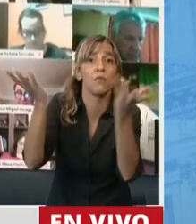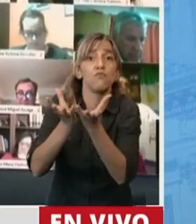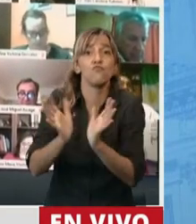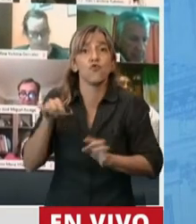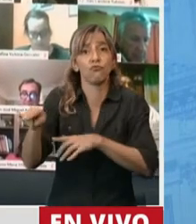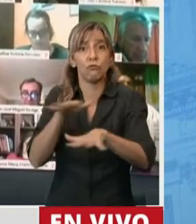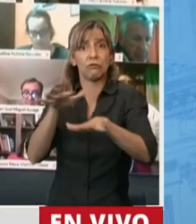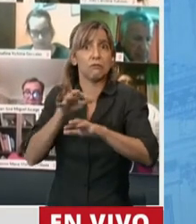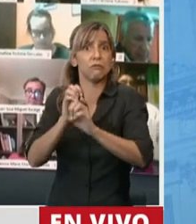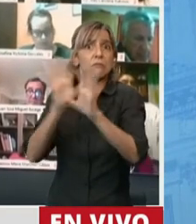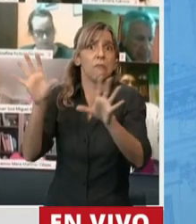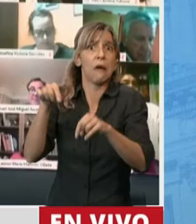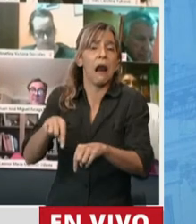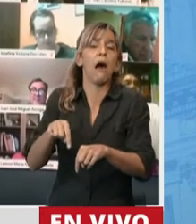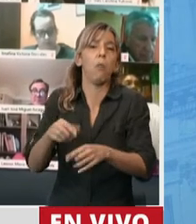oportunidad para capitalizar